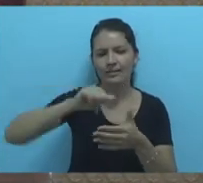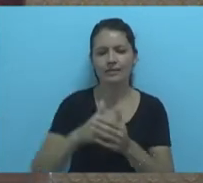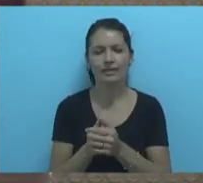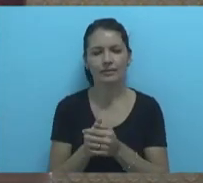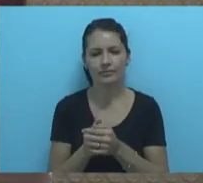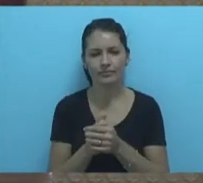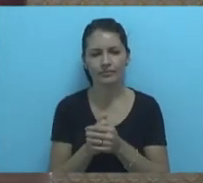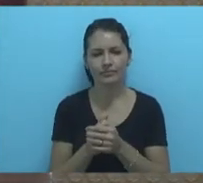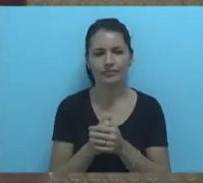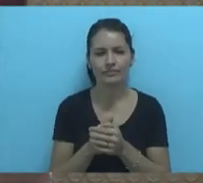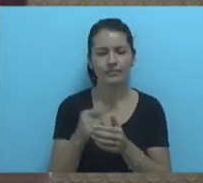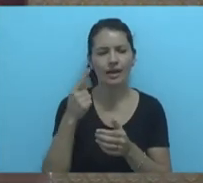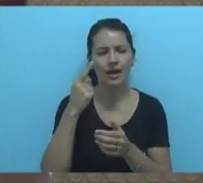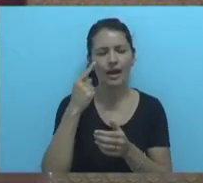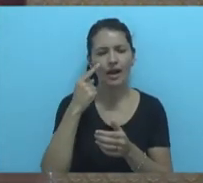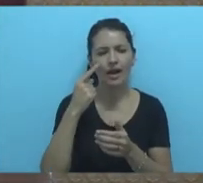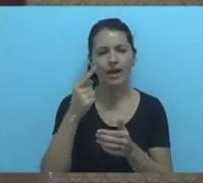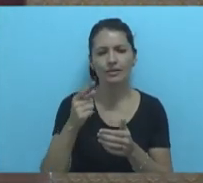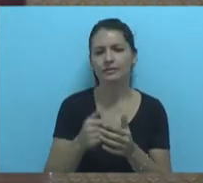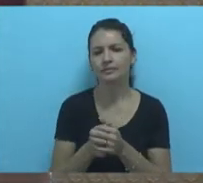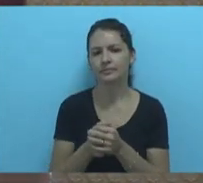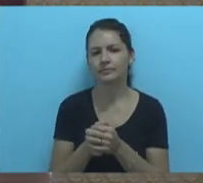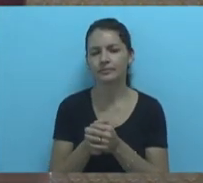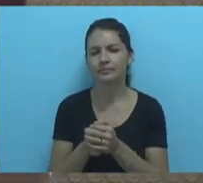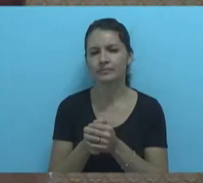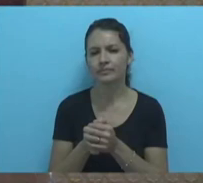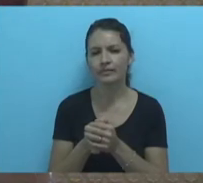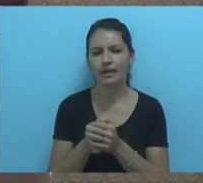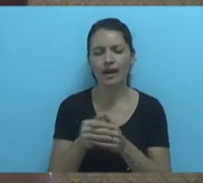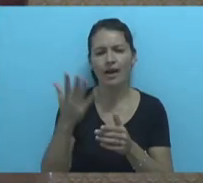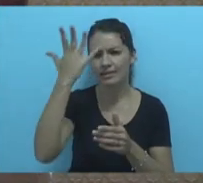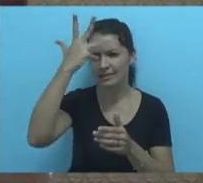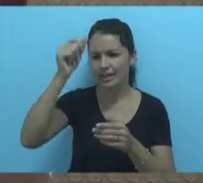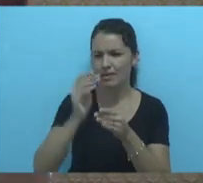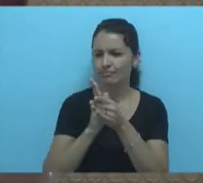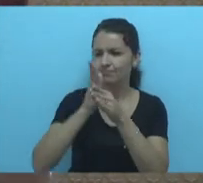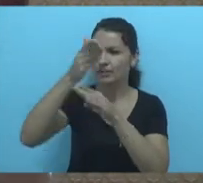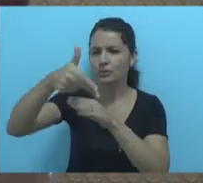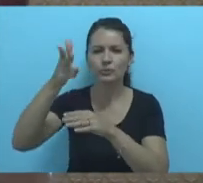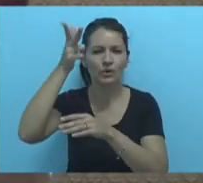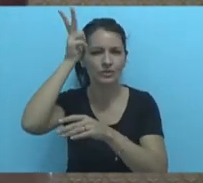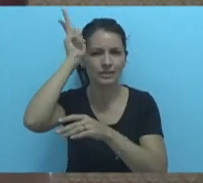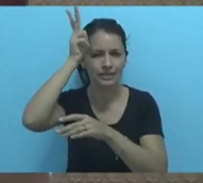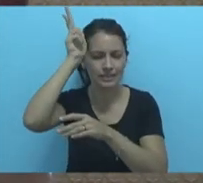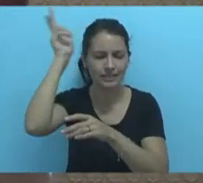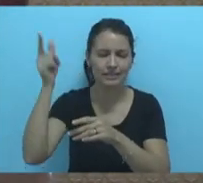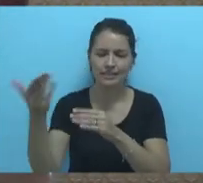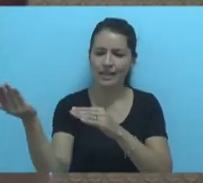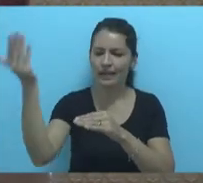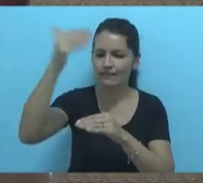tratar de seguir peleando, Rivadavia le puso precio a la cabeza. San Martín tuvo que entrar de clandestino a la